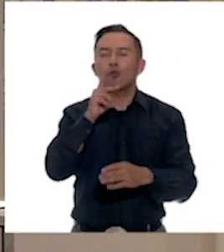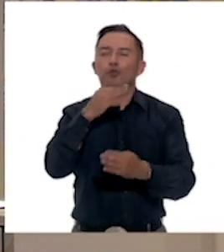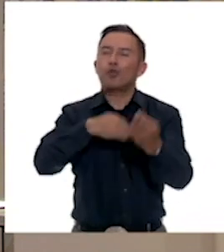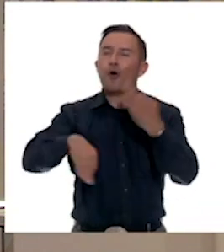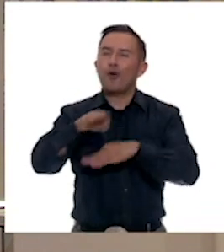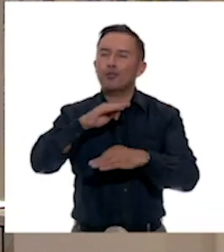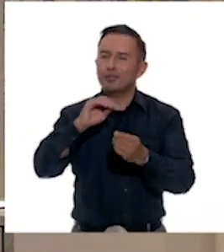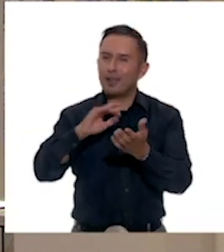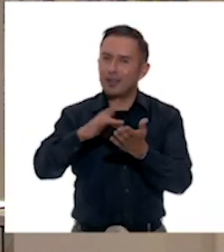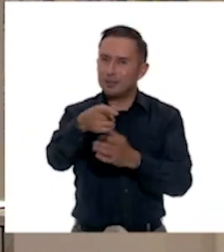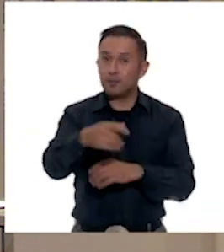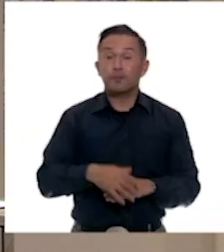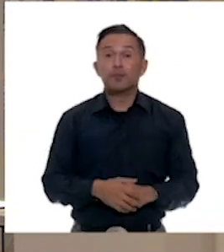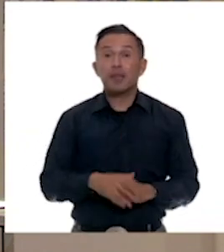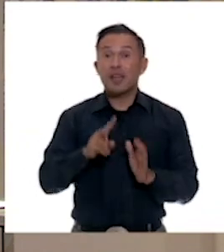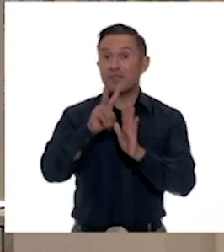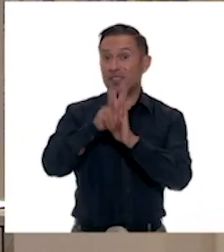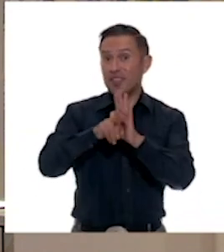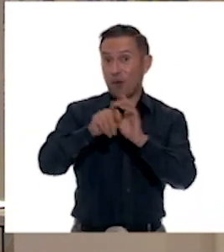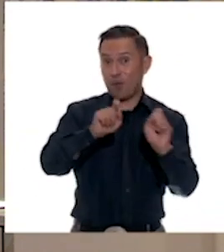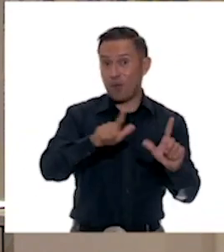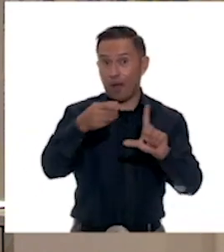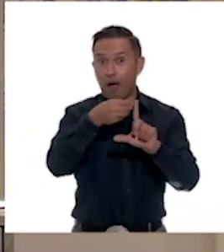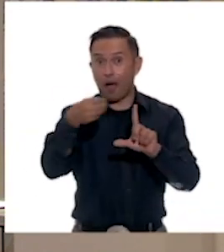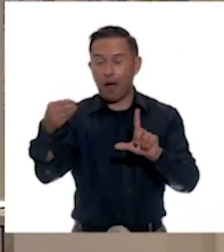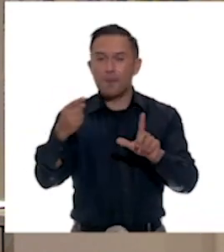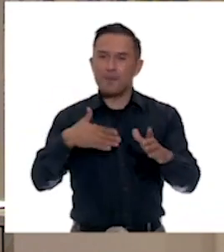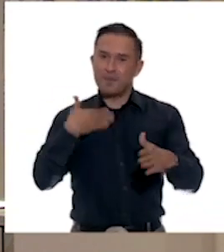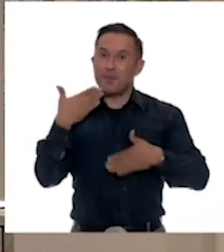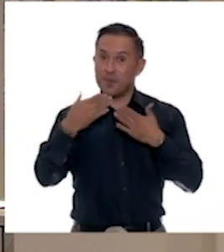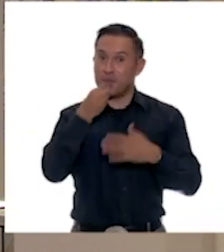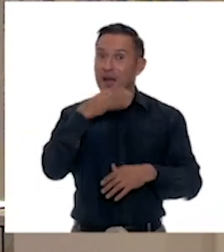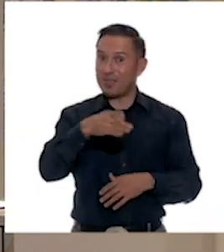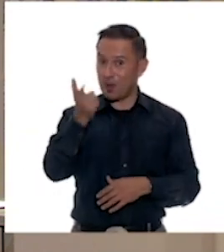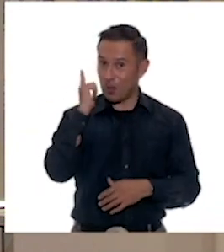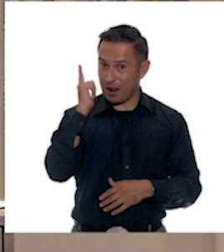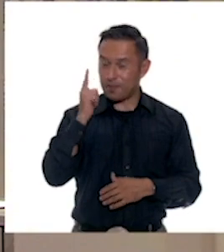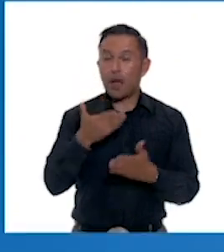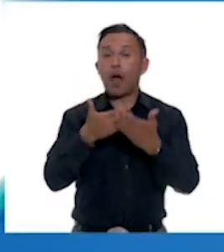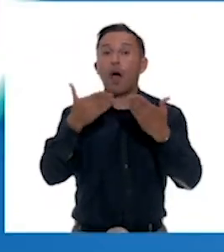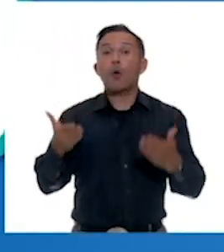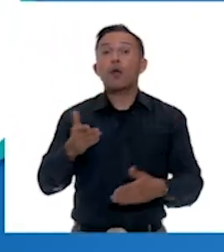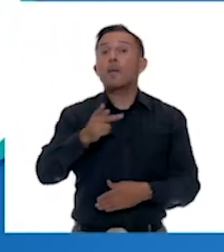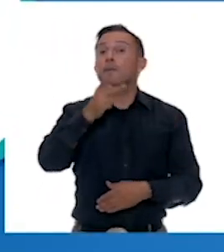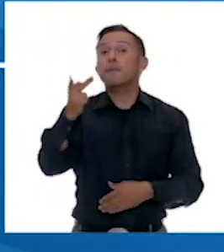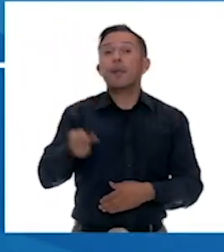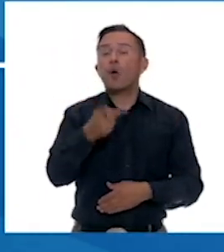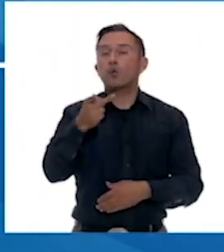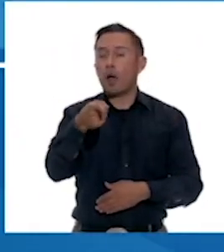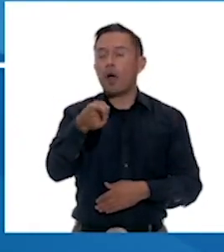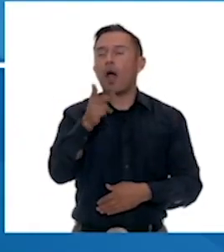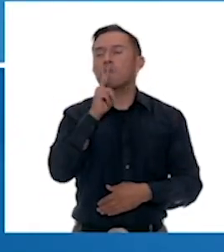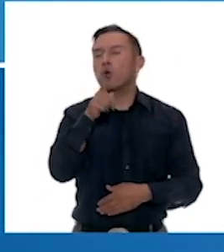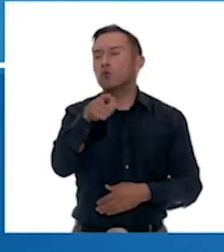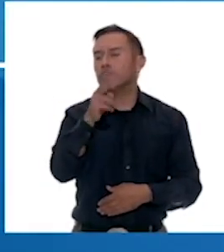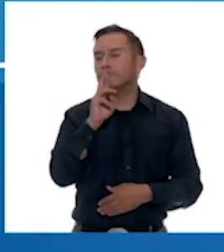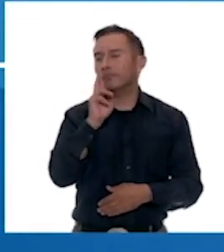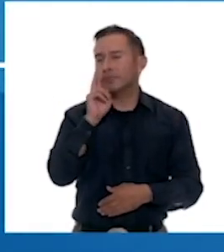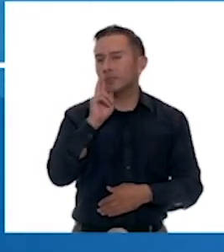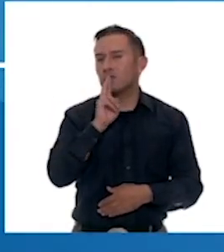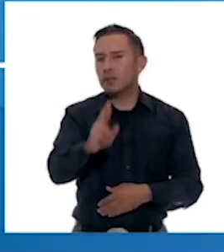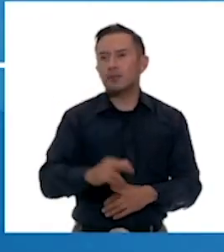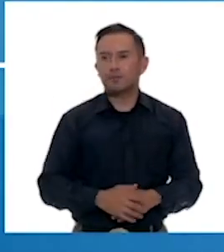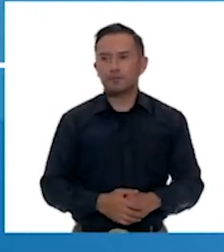Esperamos que hayas disfrutado los videos. Ahora pon atención a la siguiente pregunta para que puedas responderla. ¿Qué es el